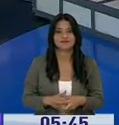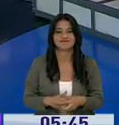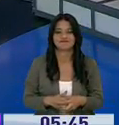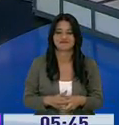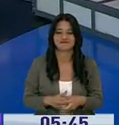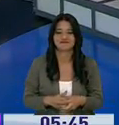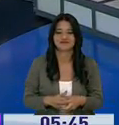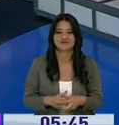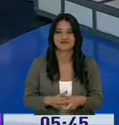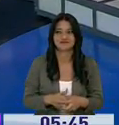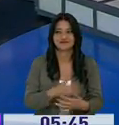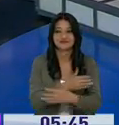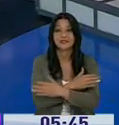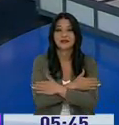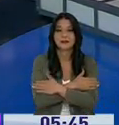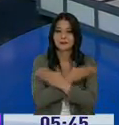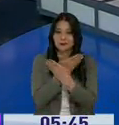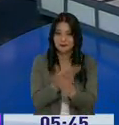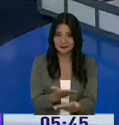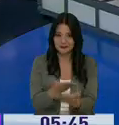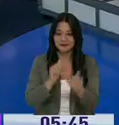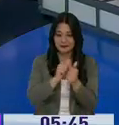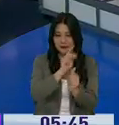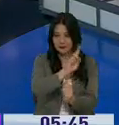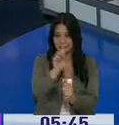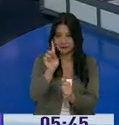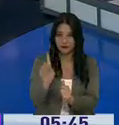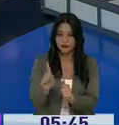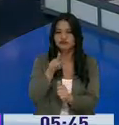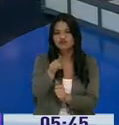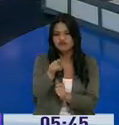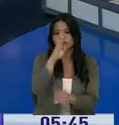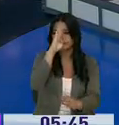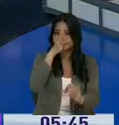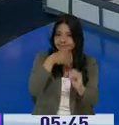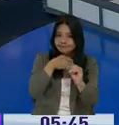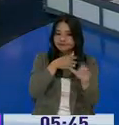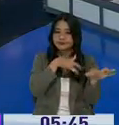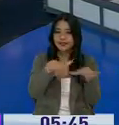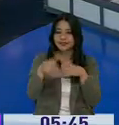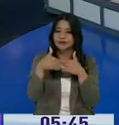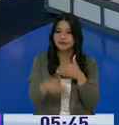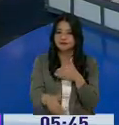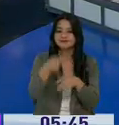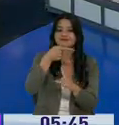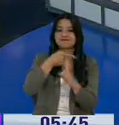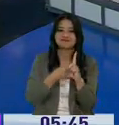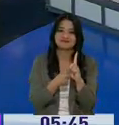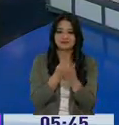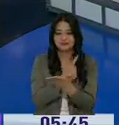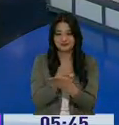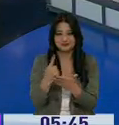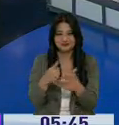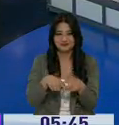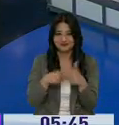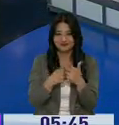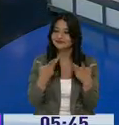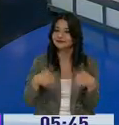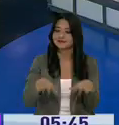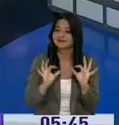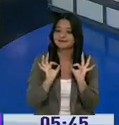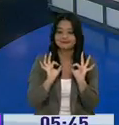mandamos un abrazo enorme a cada uno de ustedes. Que las cosas que se propongan a lo largo de este mes y de esta semana que estamos iniciando sea